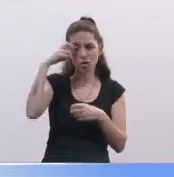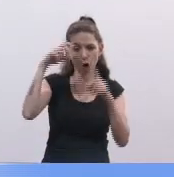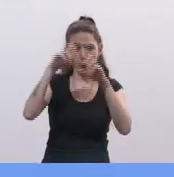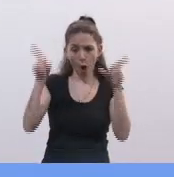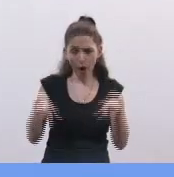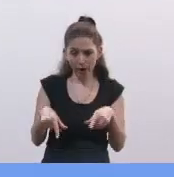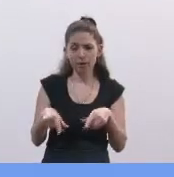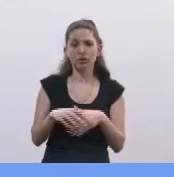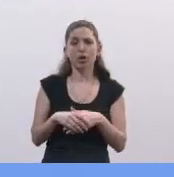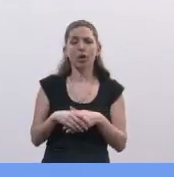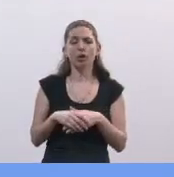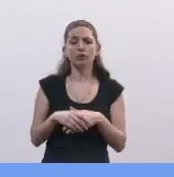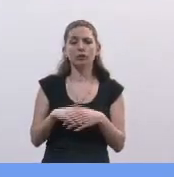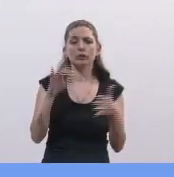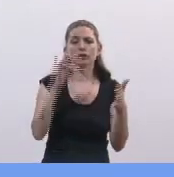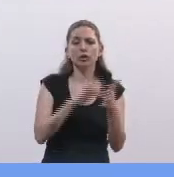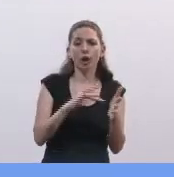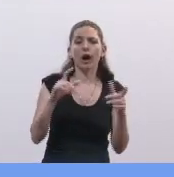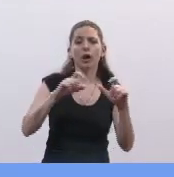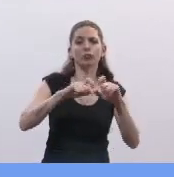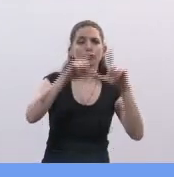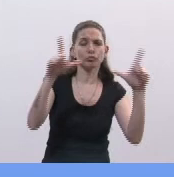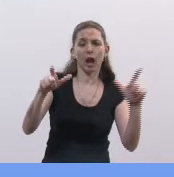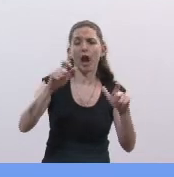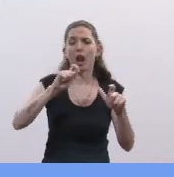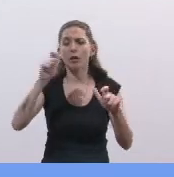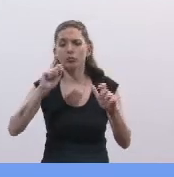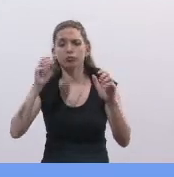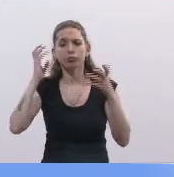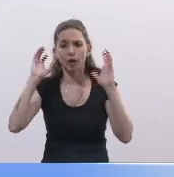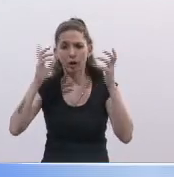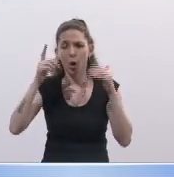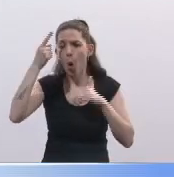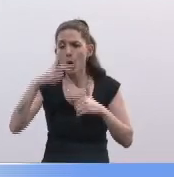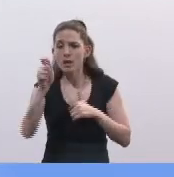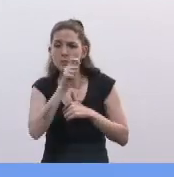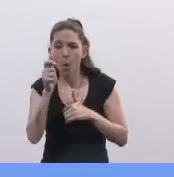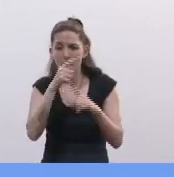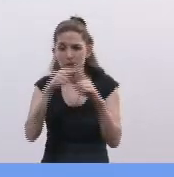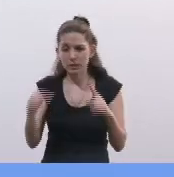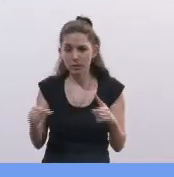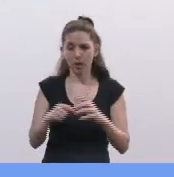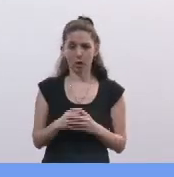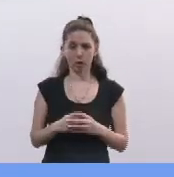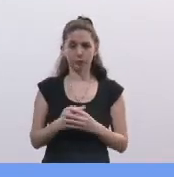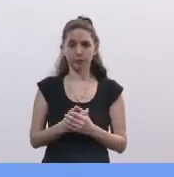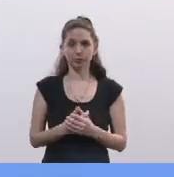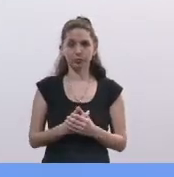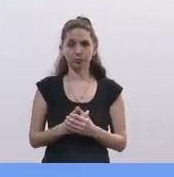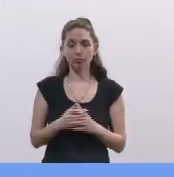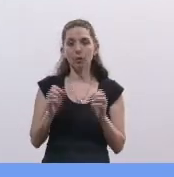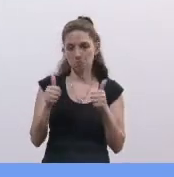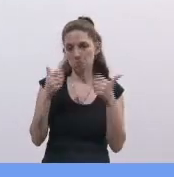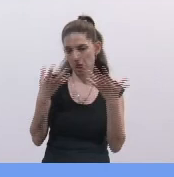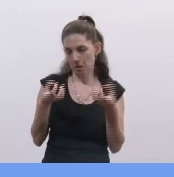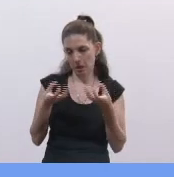Congreso, y a quienes lo tocaron en los medios de comunicación en el último mes y medio. Digo, está